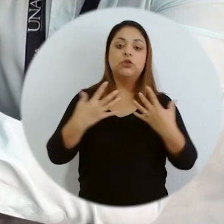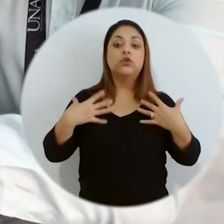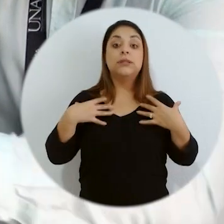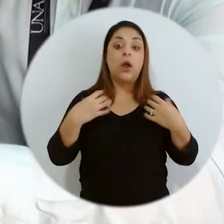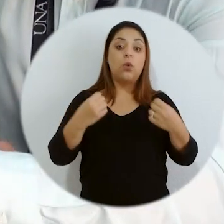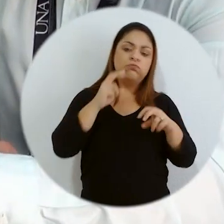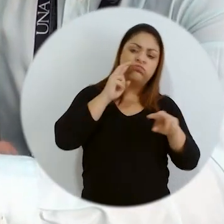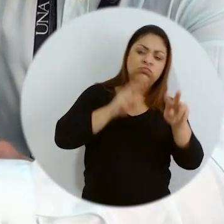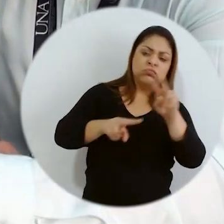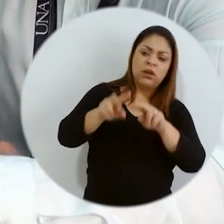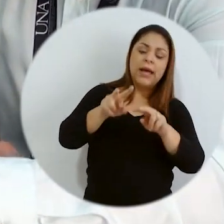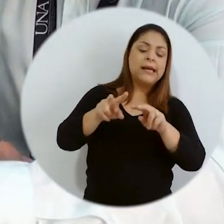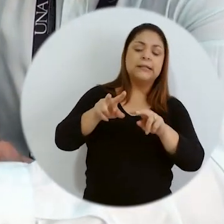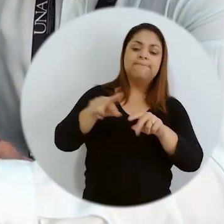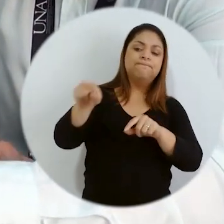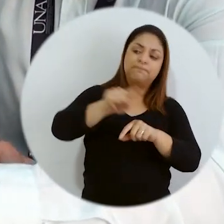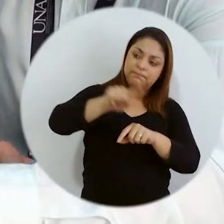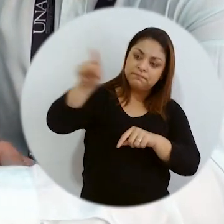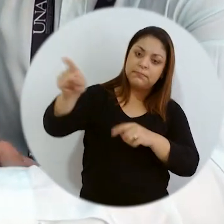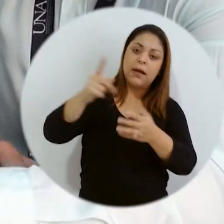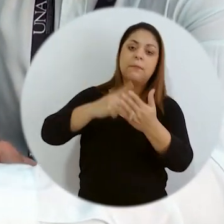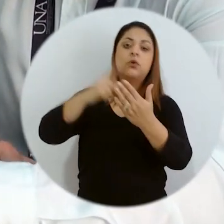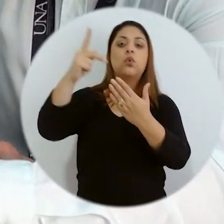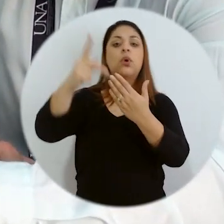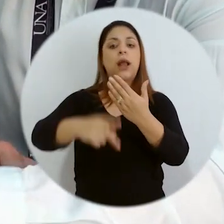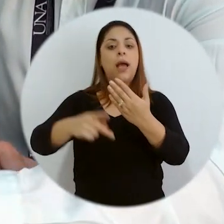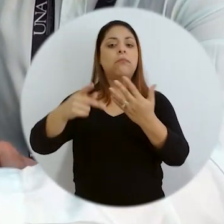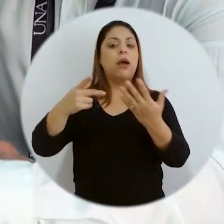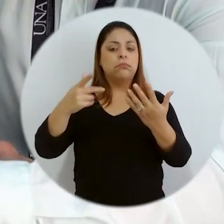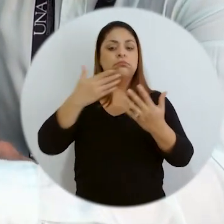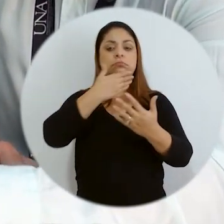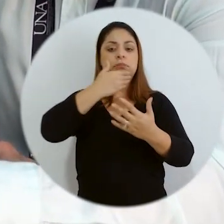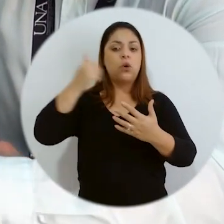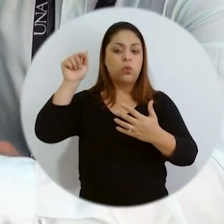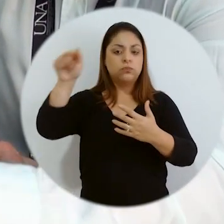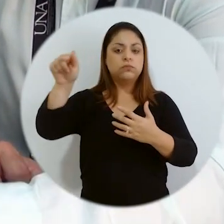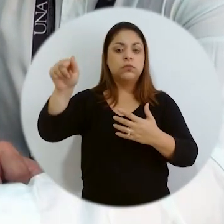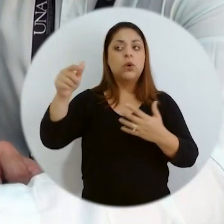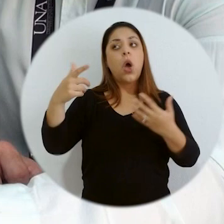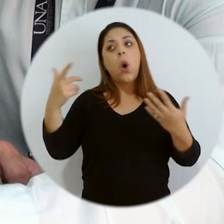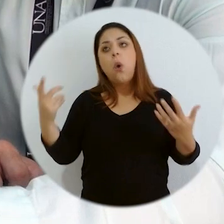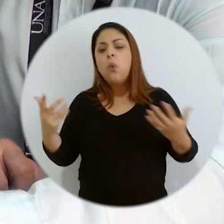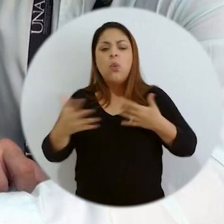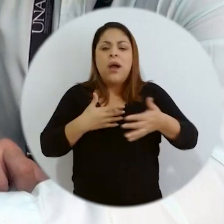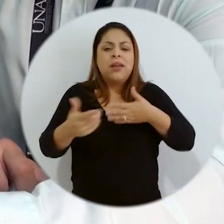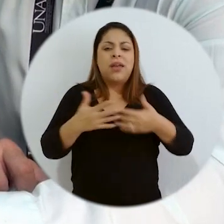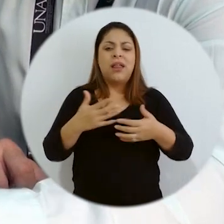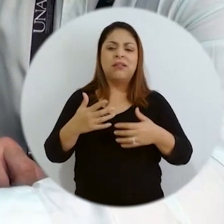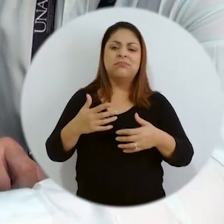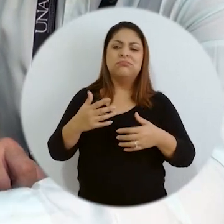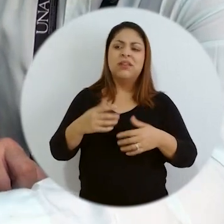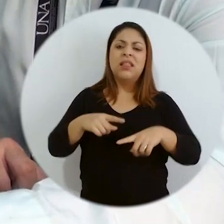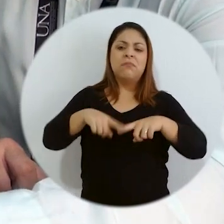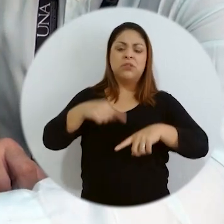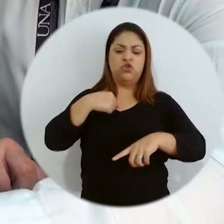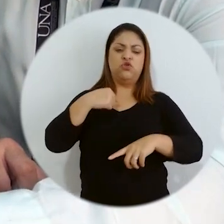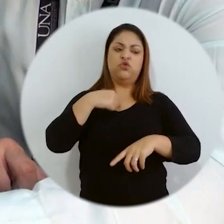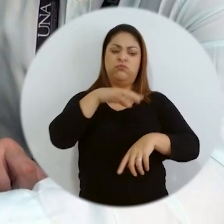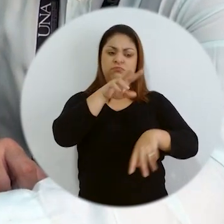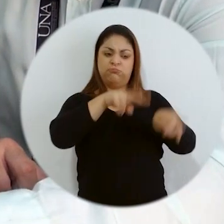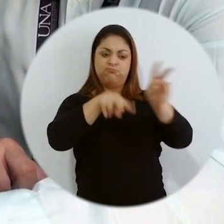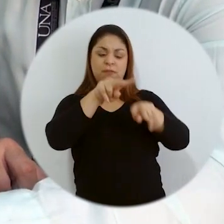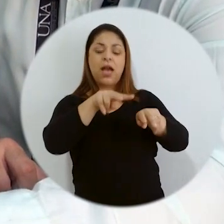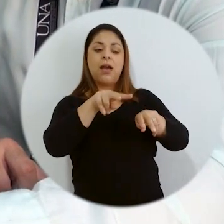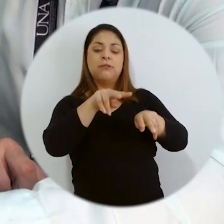Salud refiera, bienestar estudiantil, ¿verdad? Cualquier instancia de la universidad puede referir a un estudiante detallando cuáles son las dificultades